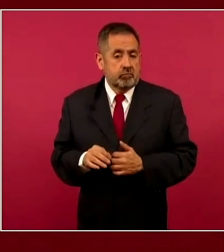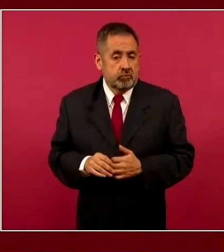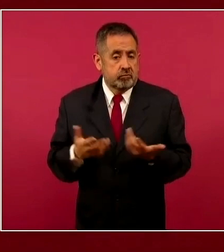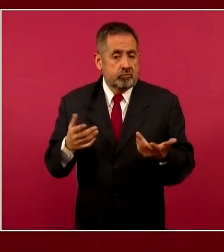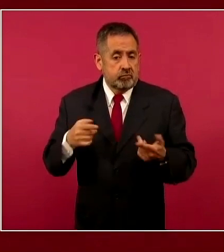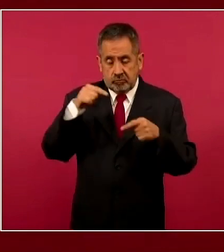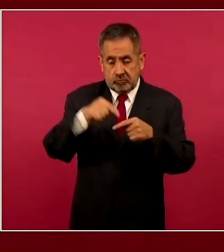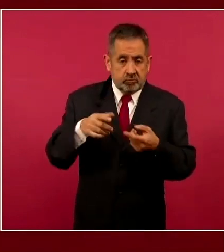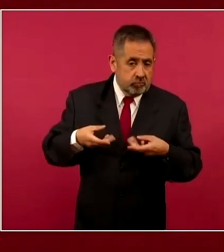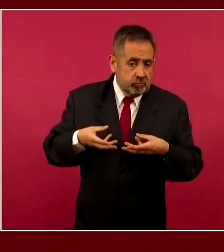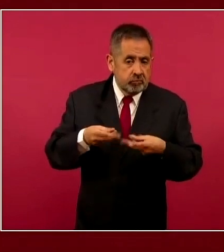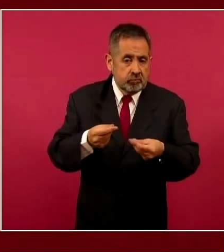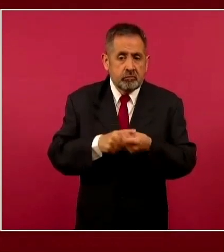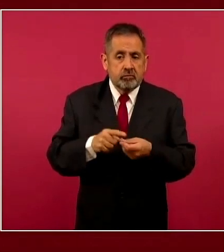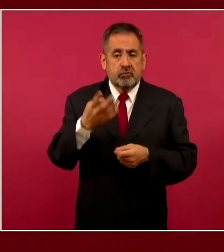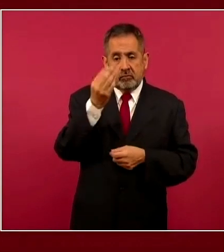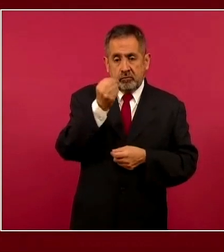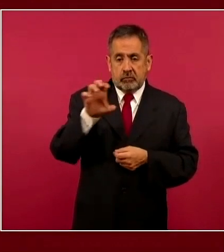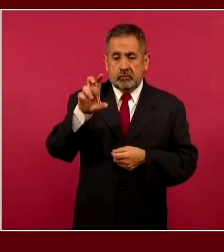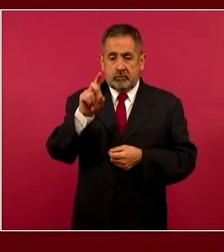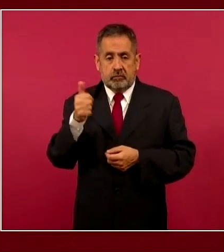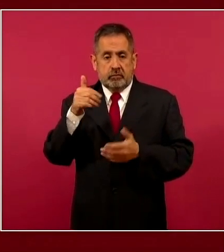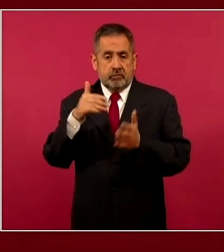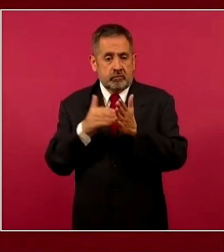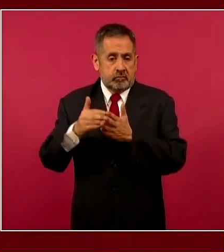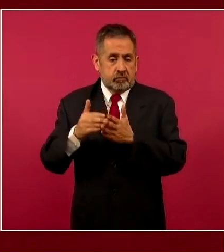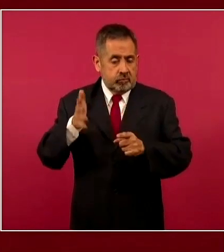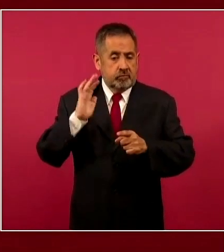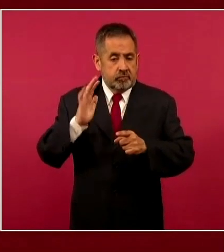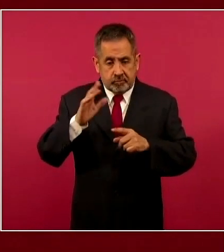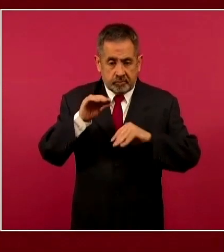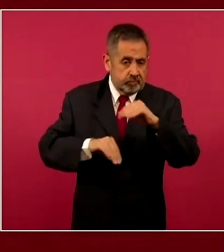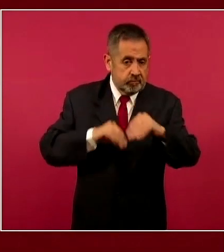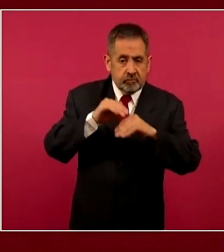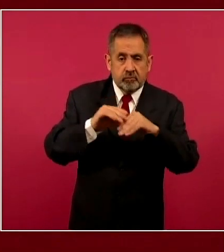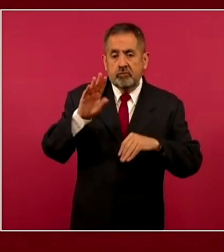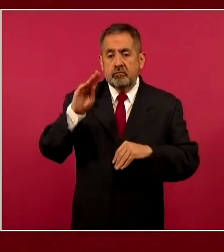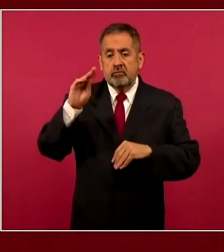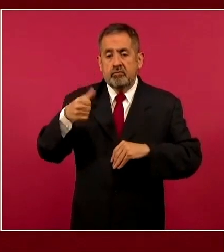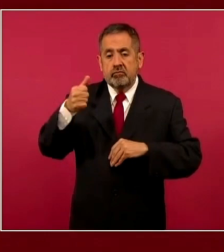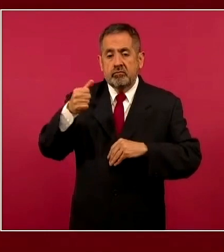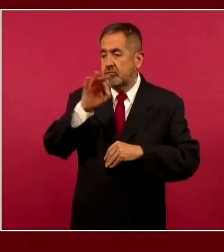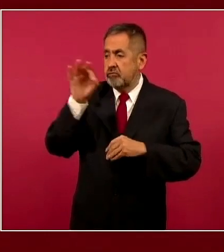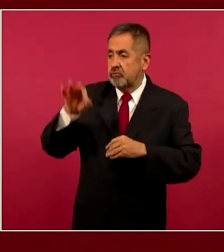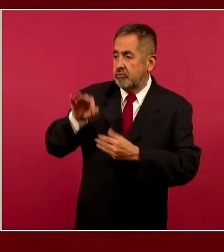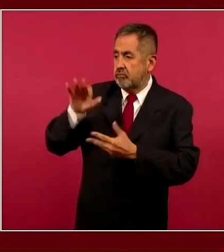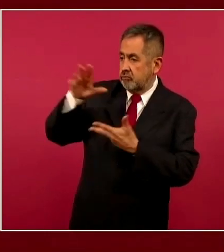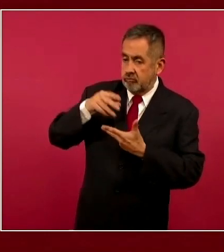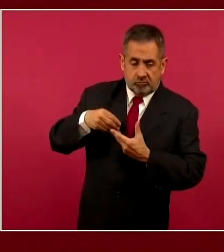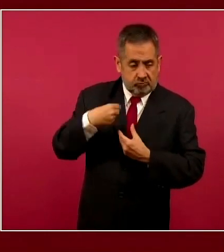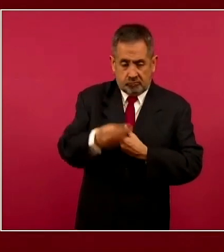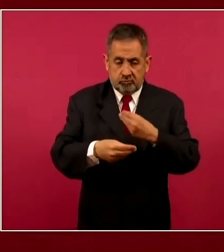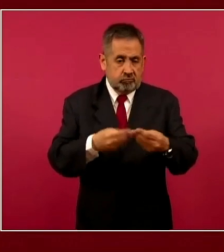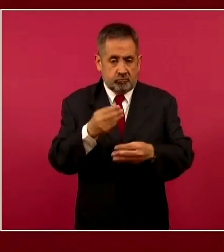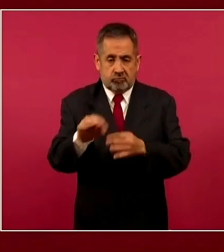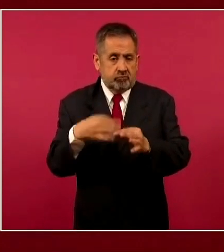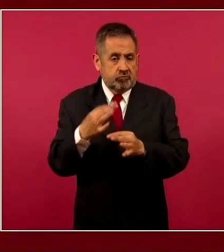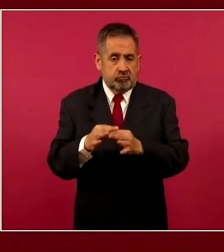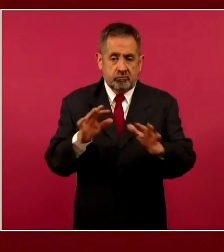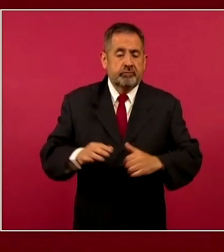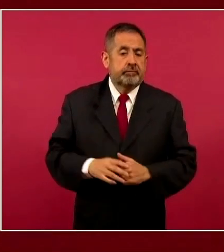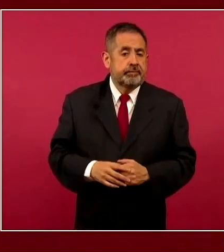de ese estado es de 936 millones, en donde ya se tiene el 96% de este presupuesto ejercido. En la siguiente vemos